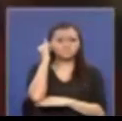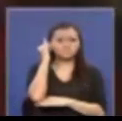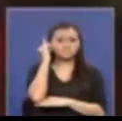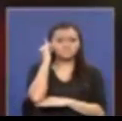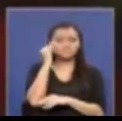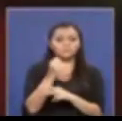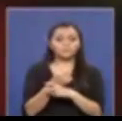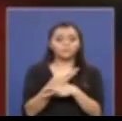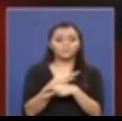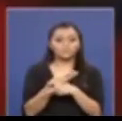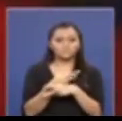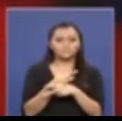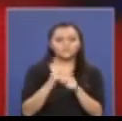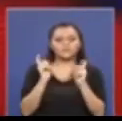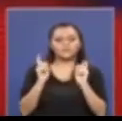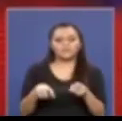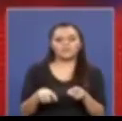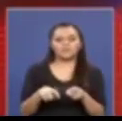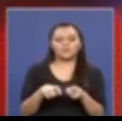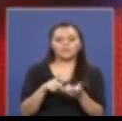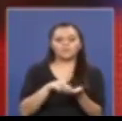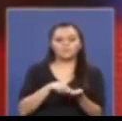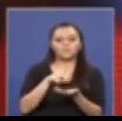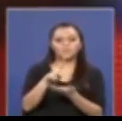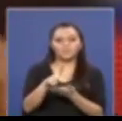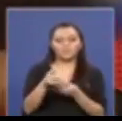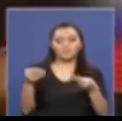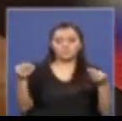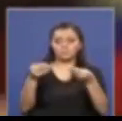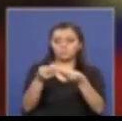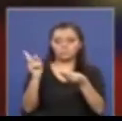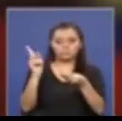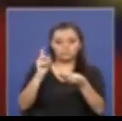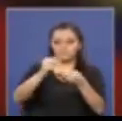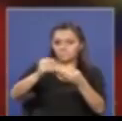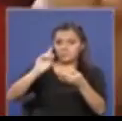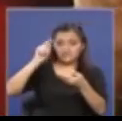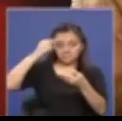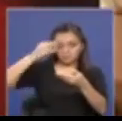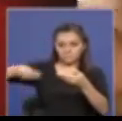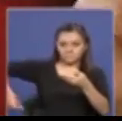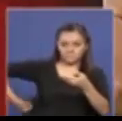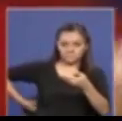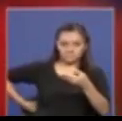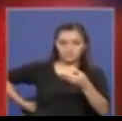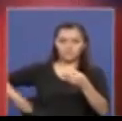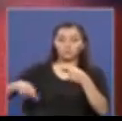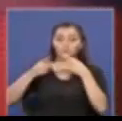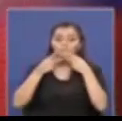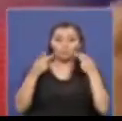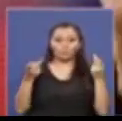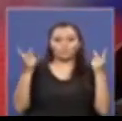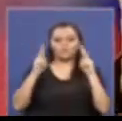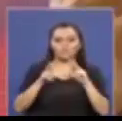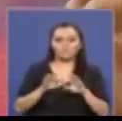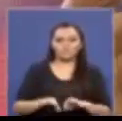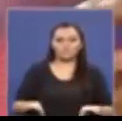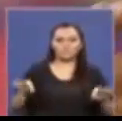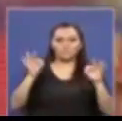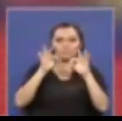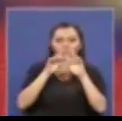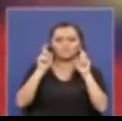sectores productivos, deberán pagar costos sin subsidio. La medida incluye a las empresas públicas, porque ese es otro punto importante.